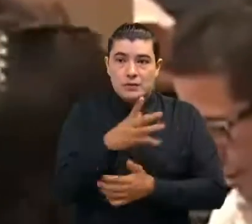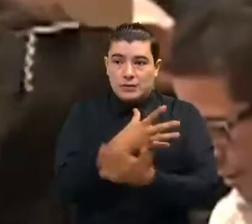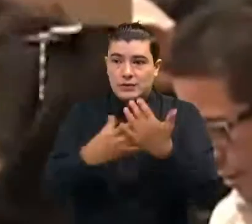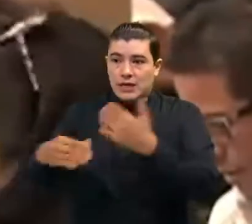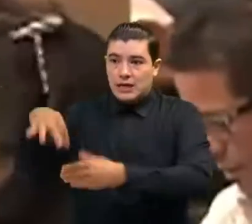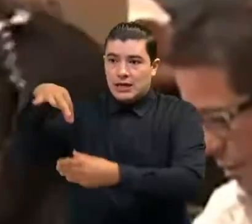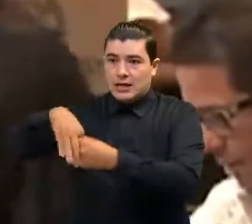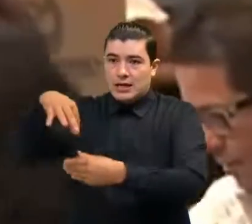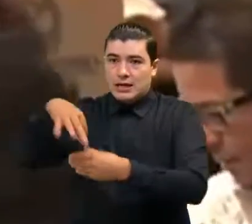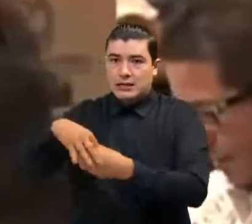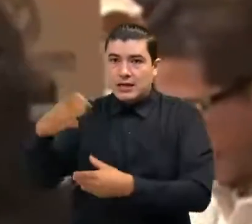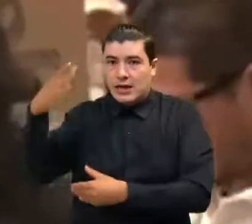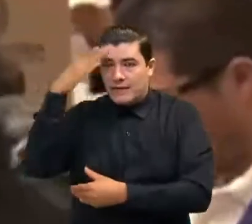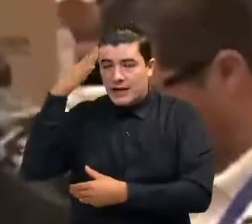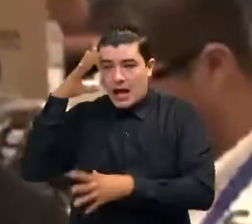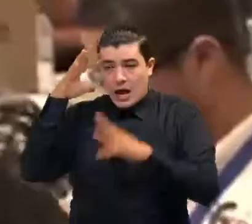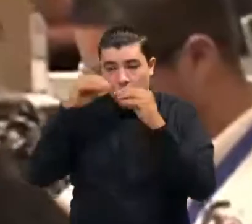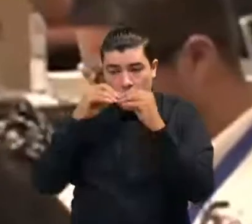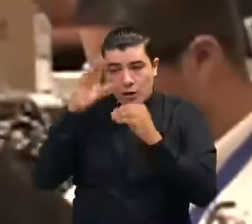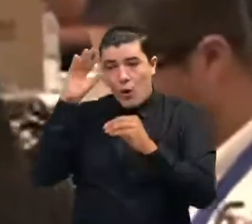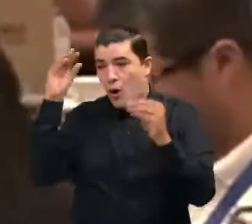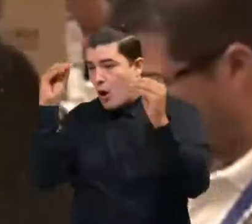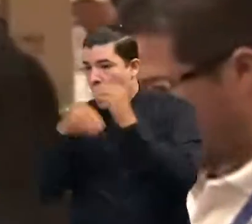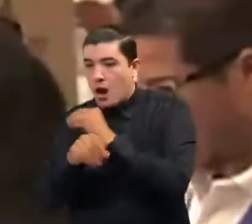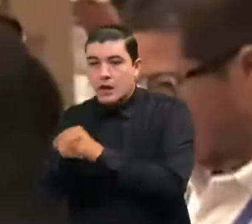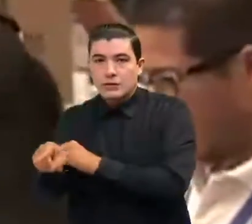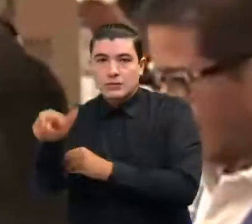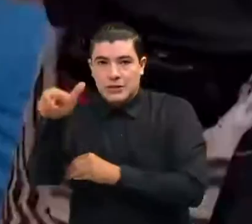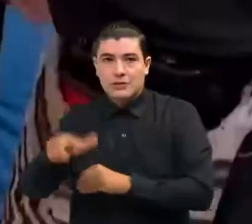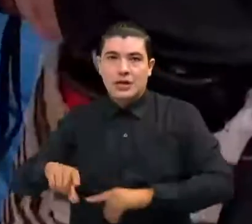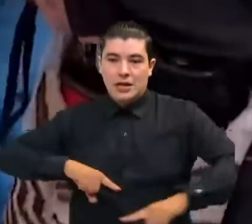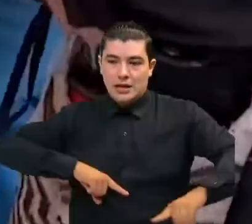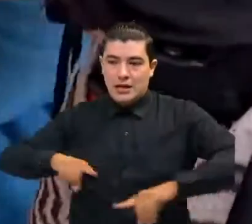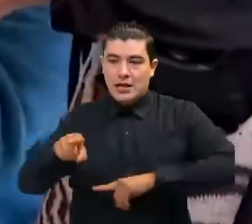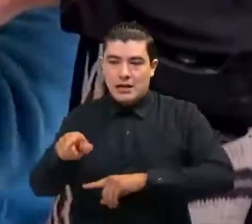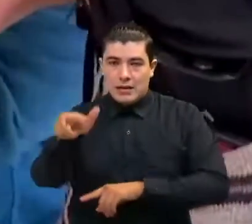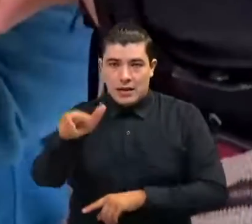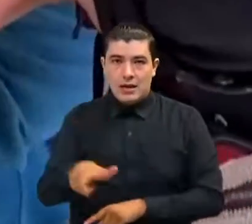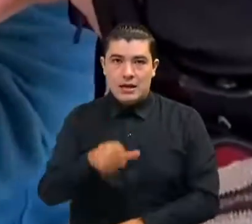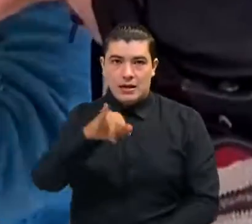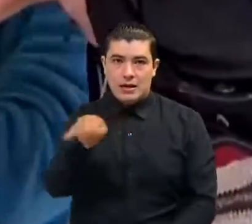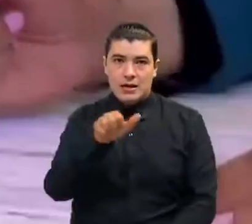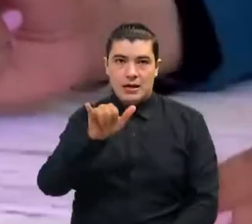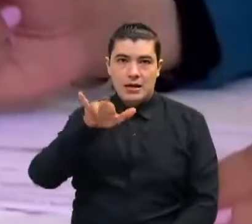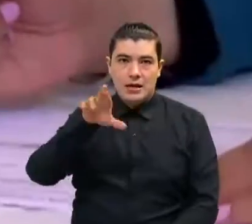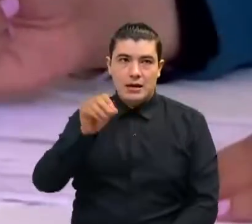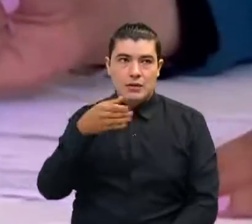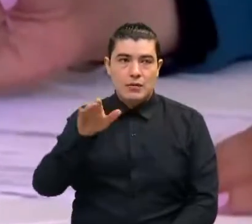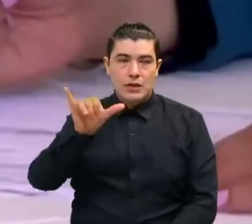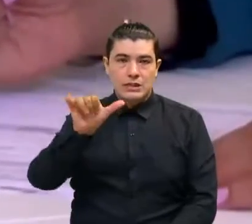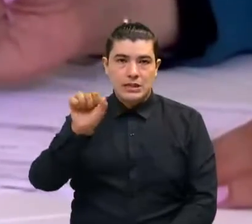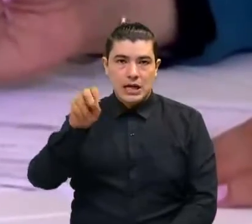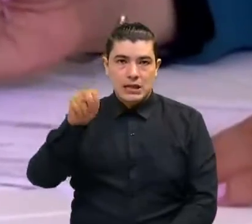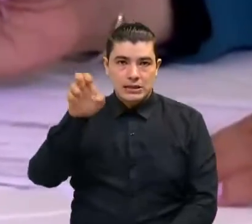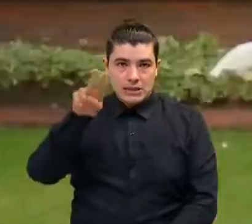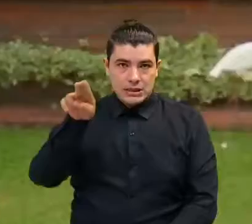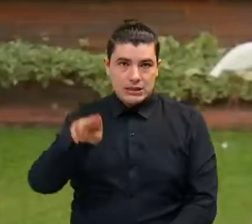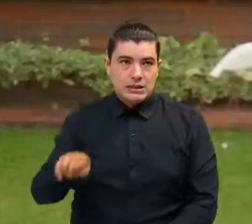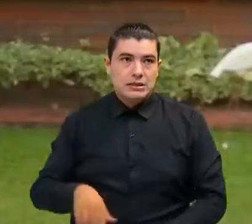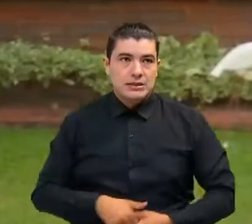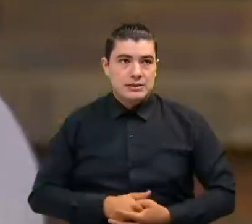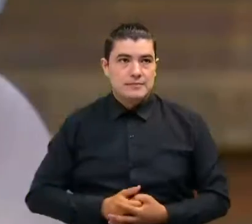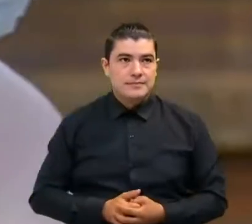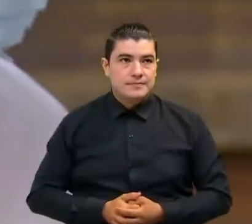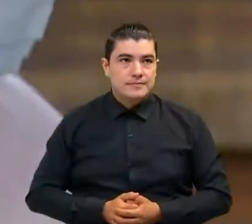para decidir si están o no de acuerdo con la actual administración municipal y el trabajo que viene adelantando el ingeniero